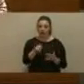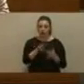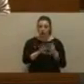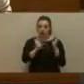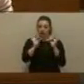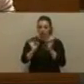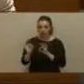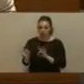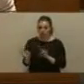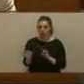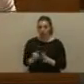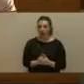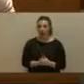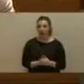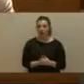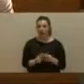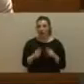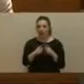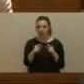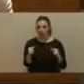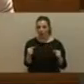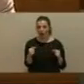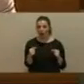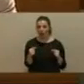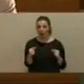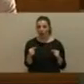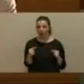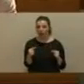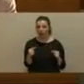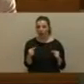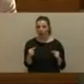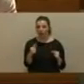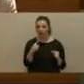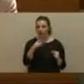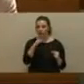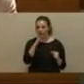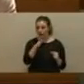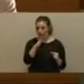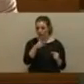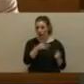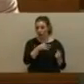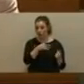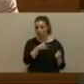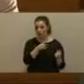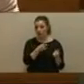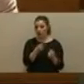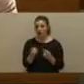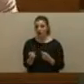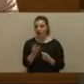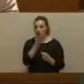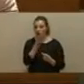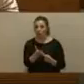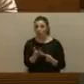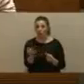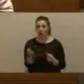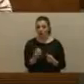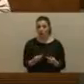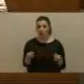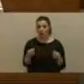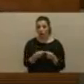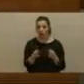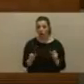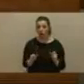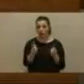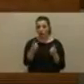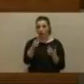especialidad del asturiano causa necesariamente de que exista una